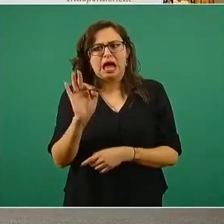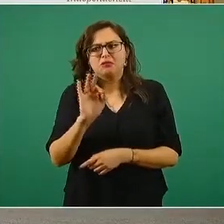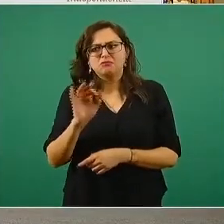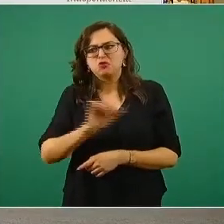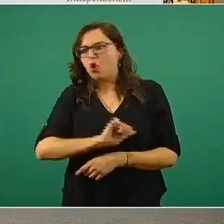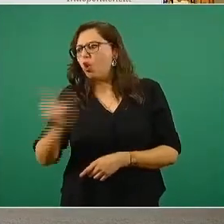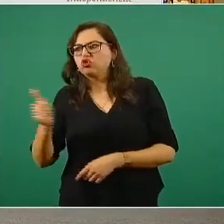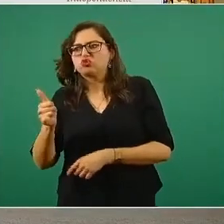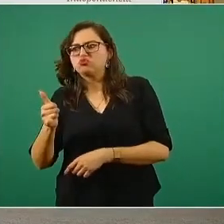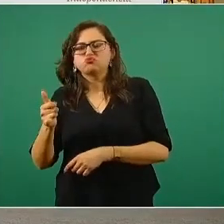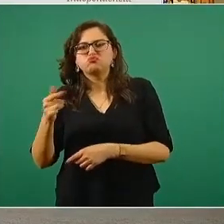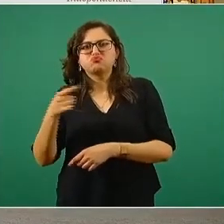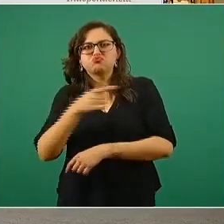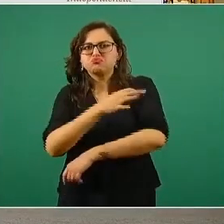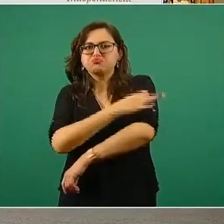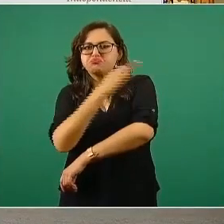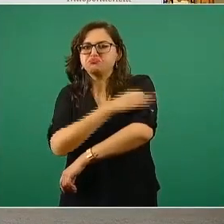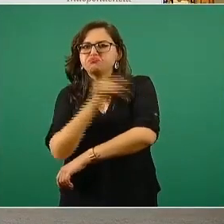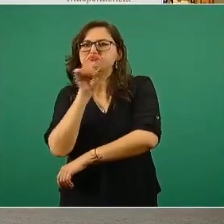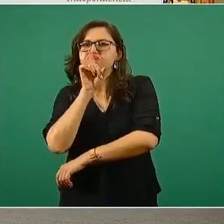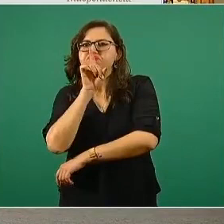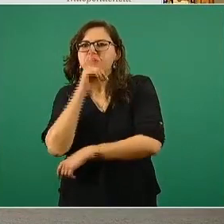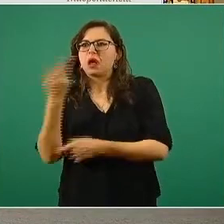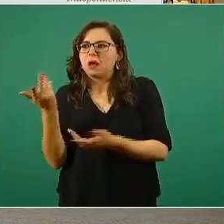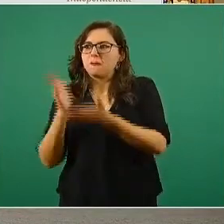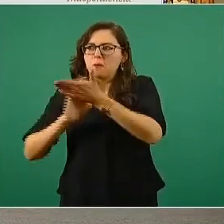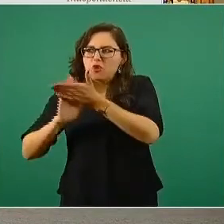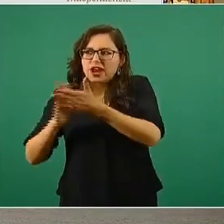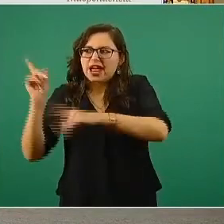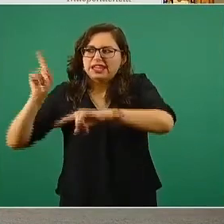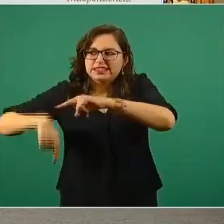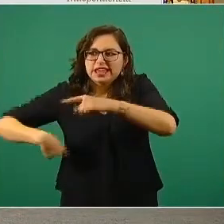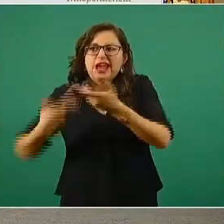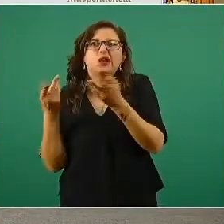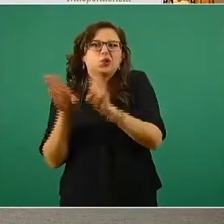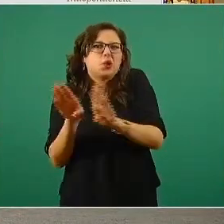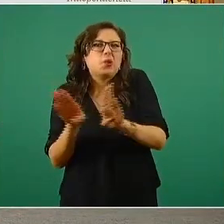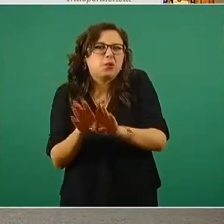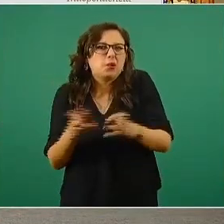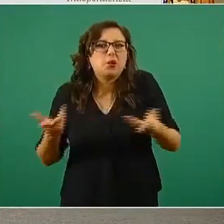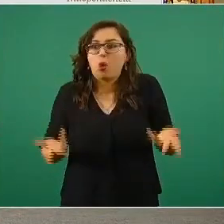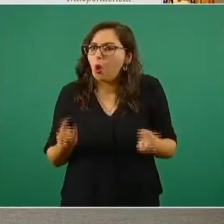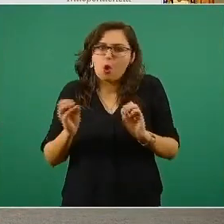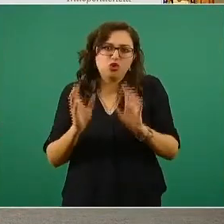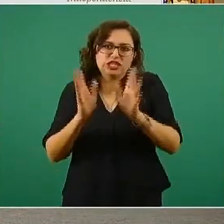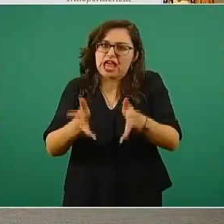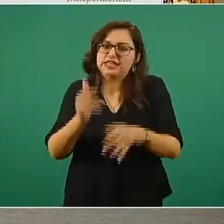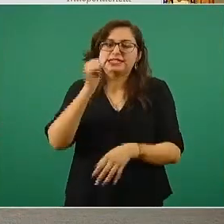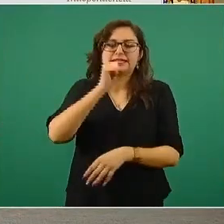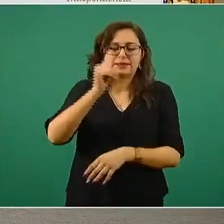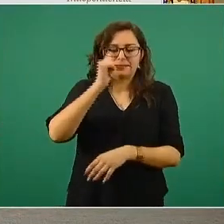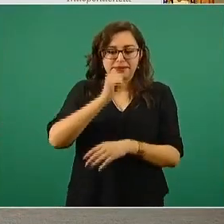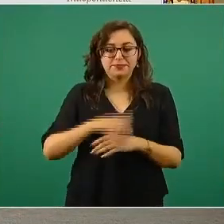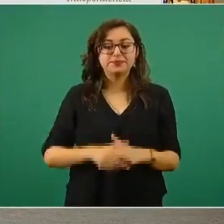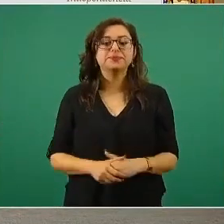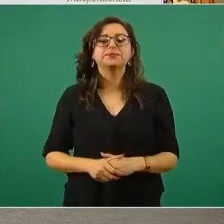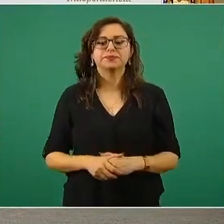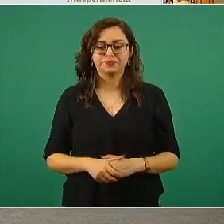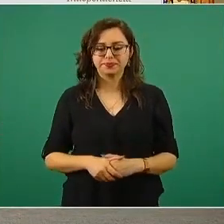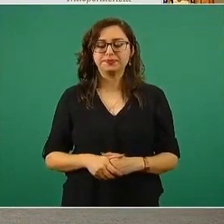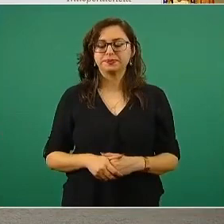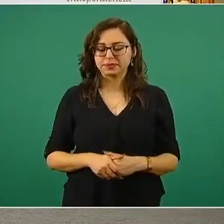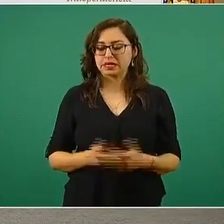respondemos esta primera pregunta. Efectivamente, cuando se clasifica un ESAVI, como su nombre lo dice, dado que es un evento supuestamente